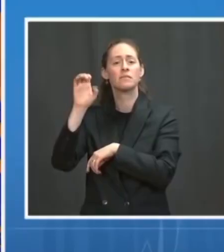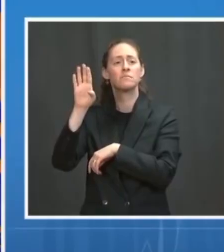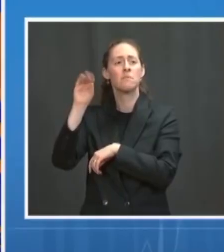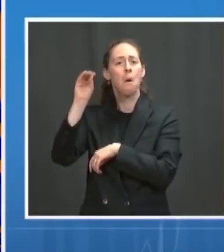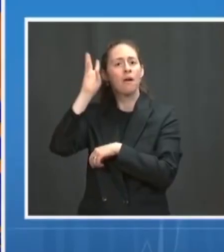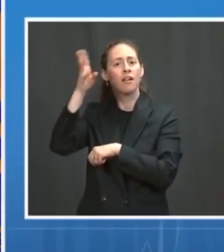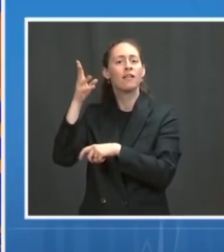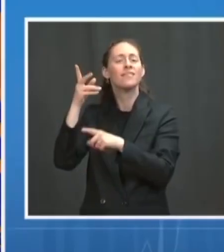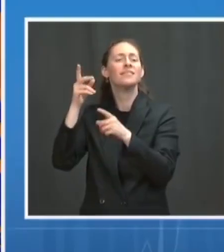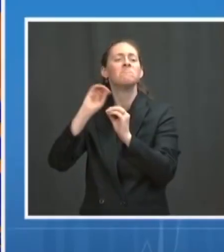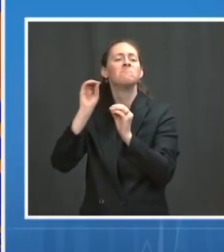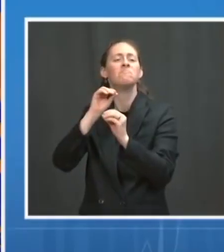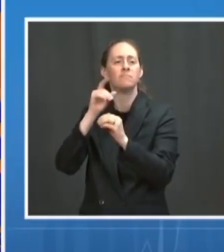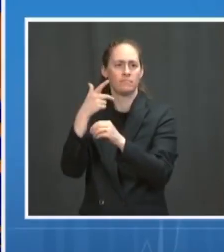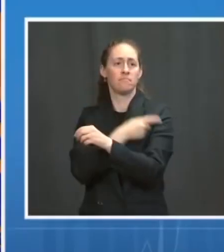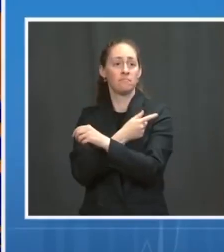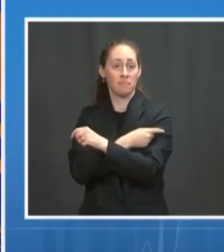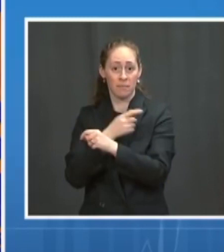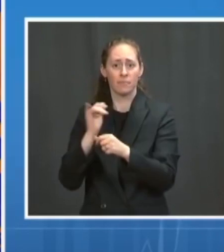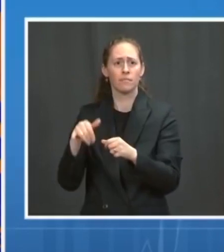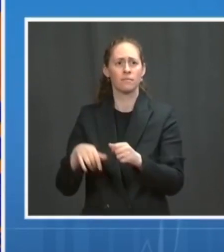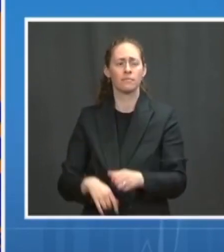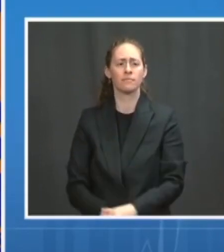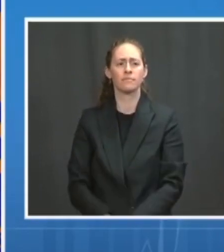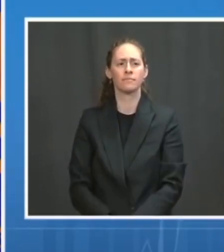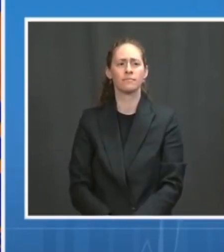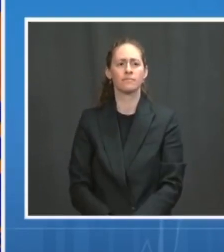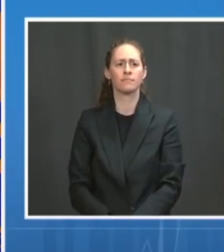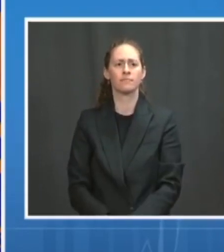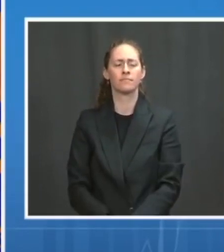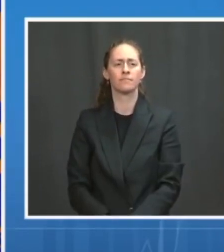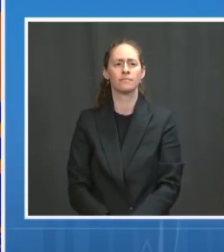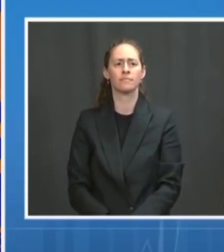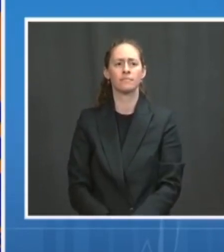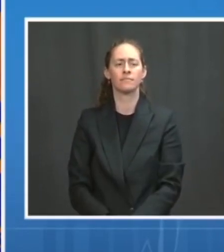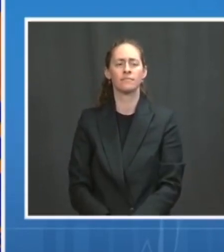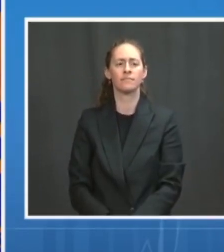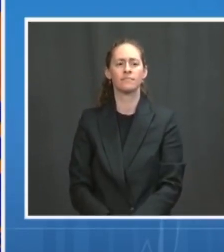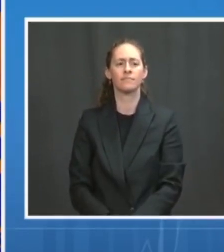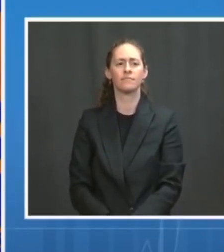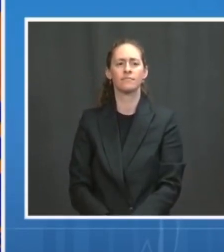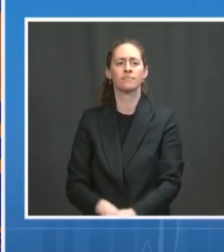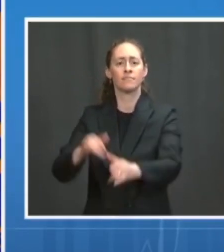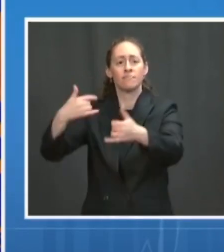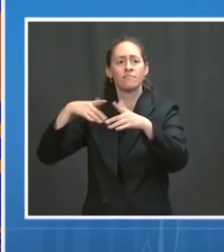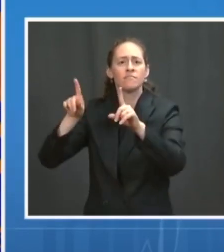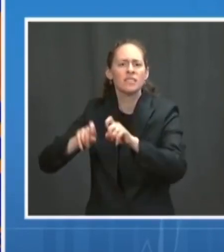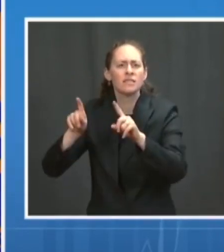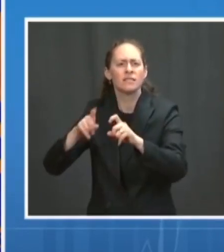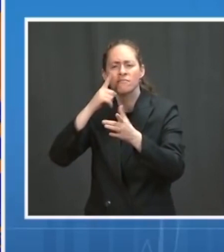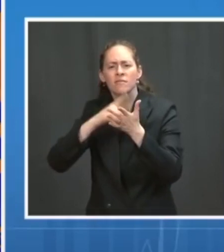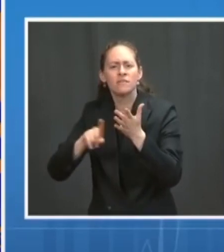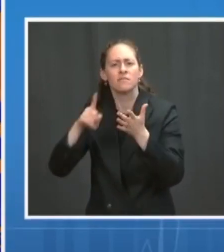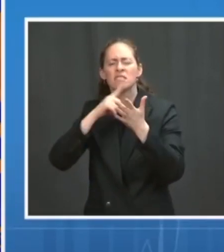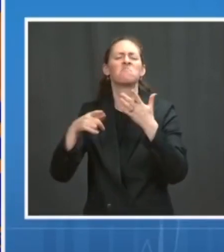el asesor principal del equipo de respuesta especial contra COVID-19 de la Casa Blanca, Anthony Fauci, dijo que mientras más